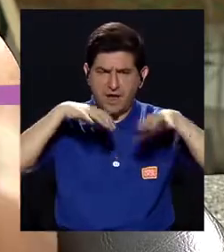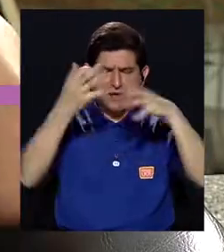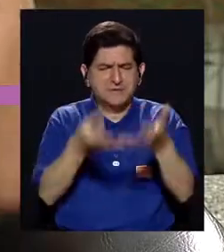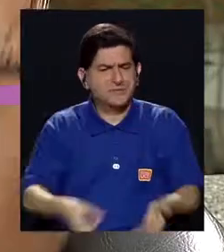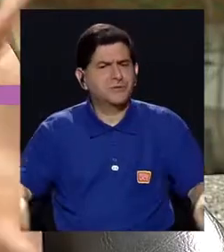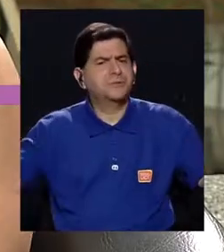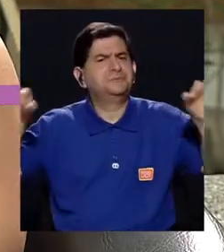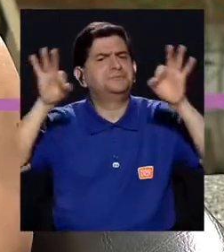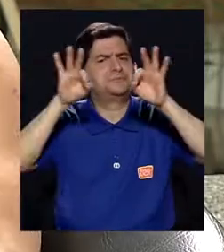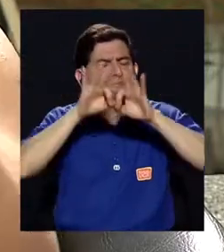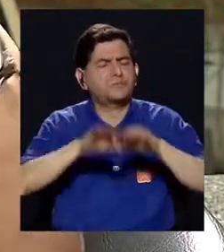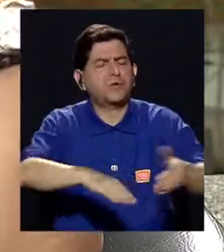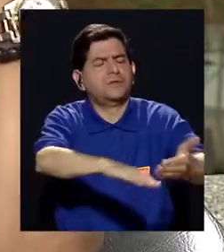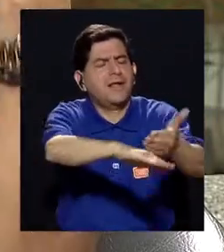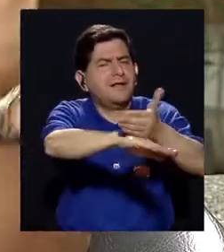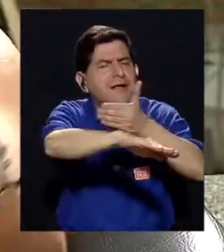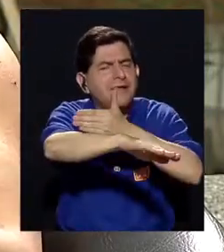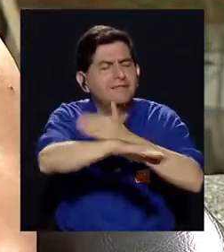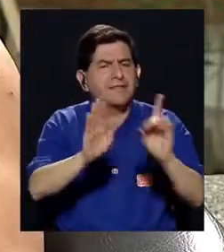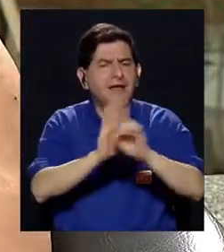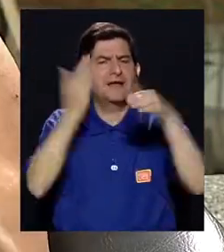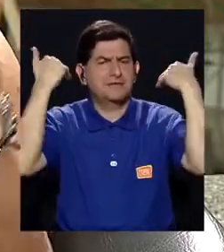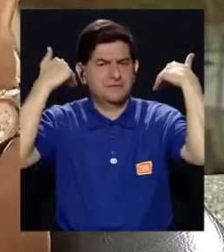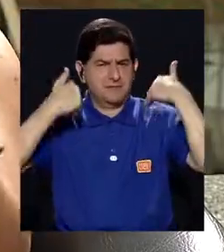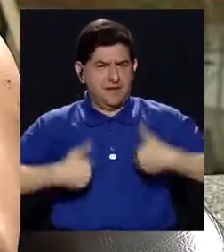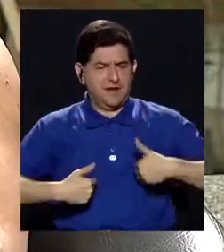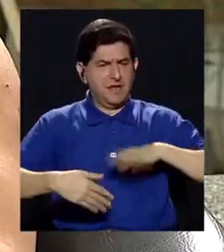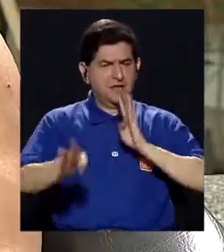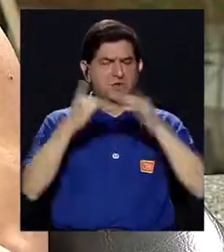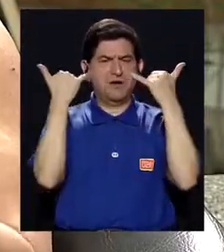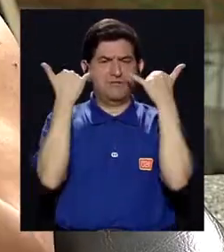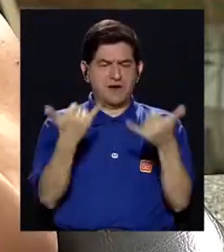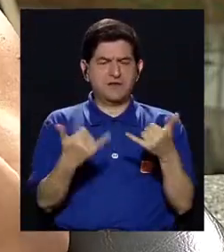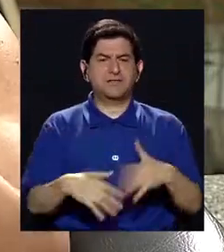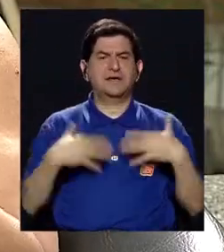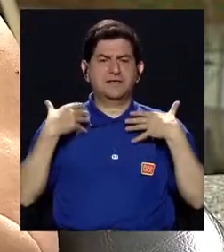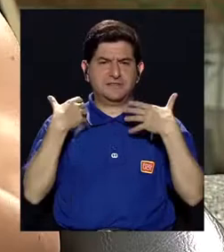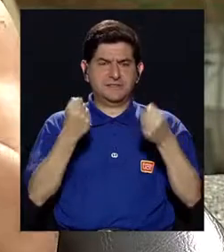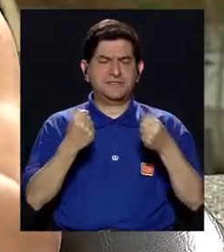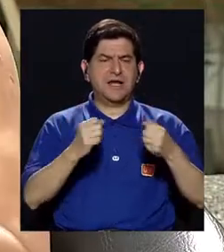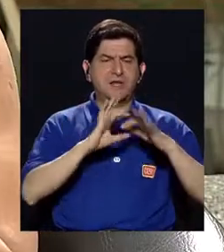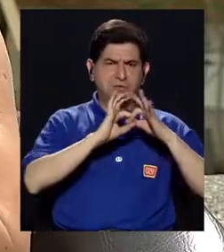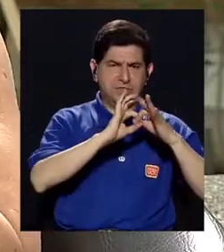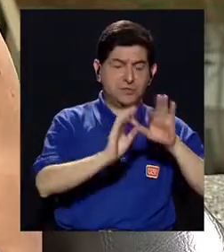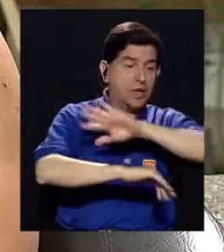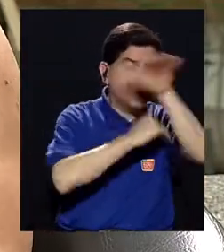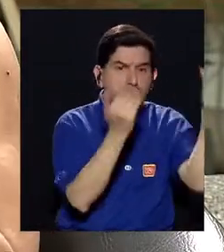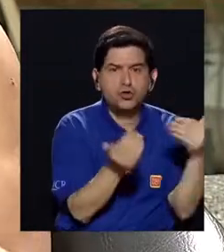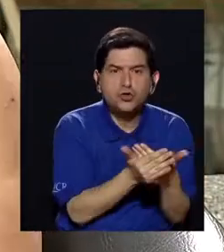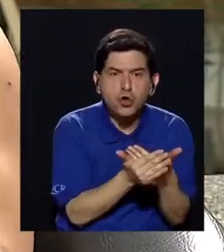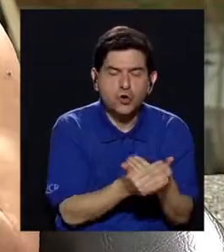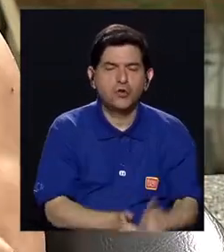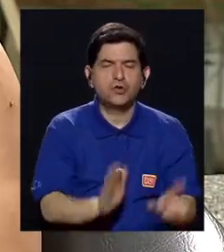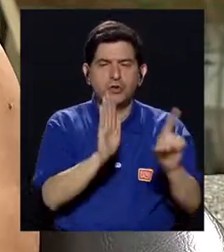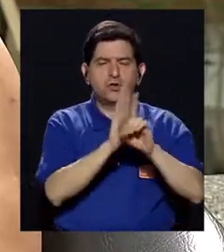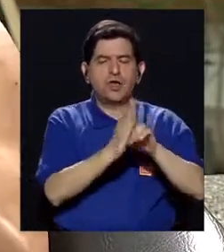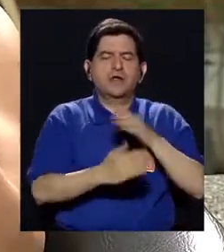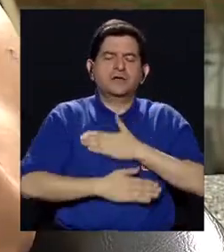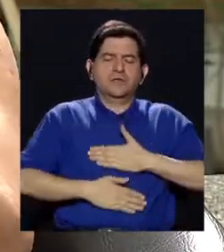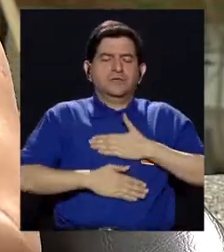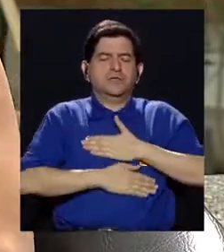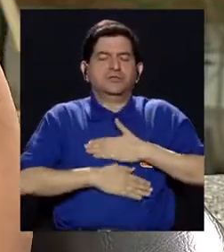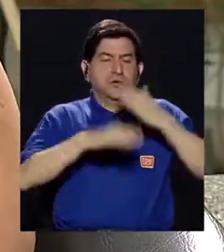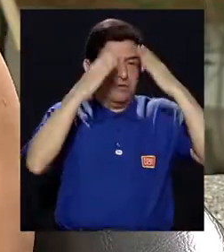salud sexual como un todo, desde el derecho al placer, a la información, a vivir con felicidad y salud en mi